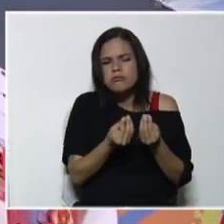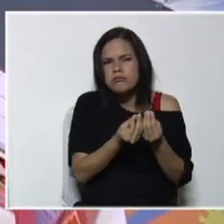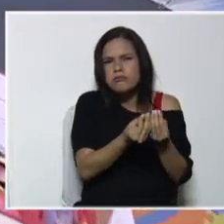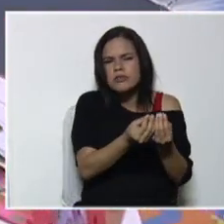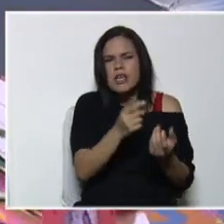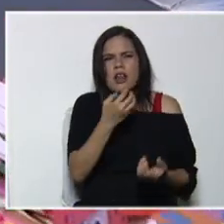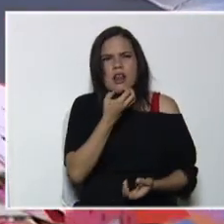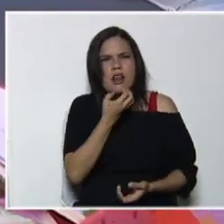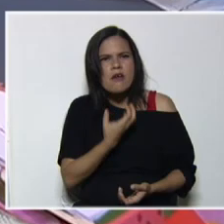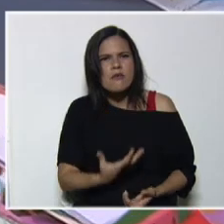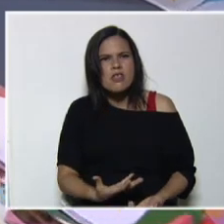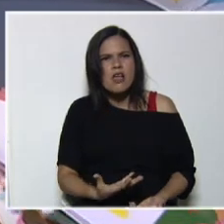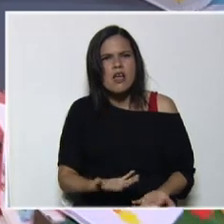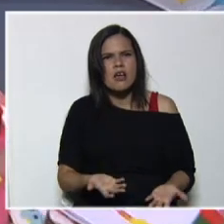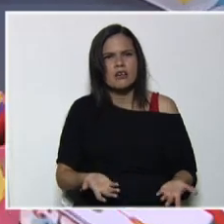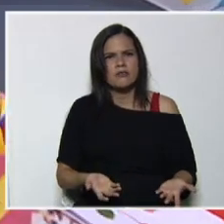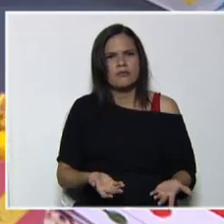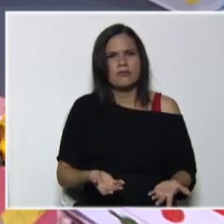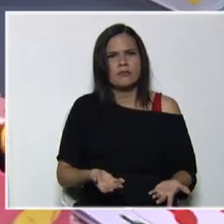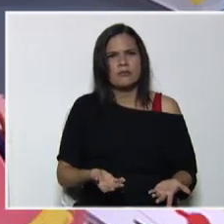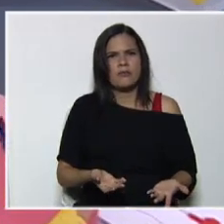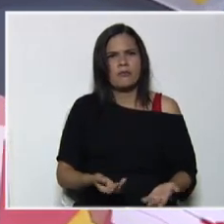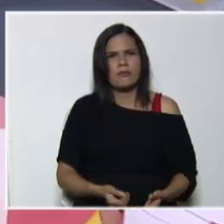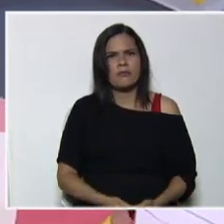en las Navidades? ¿Cómo fue ese